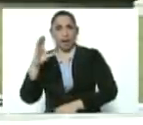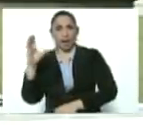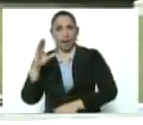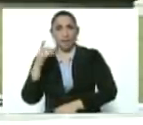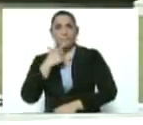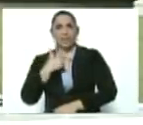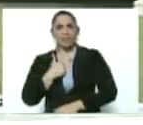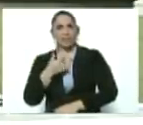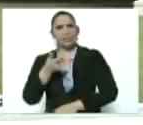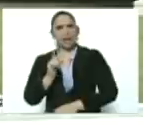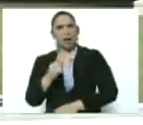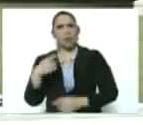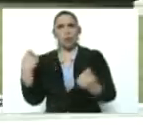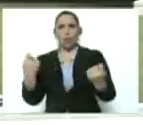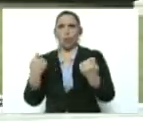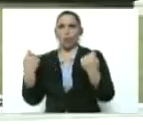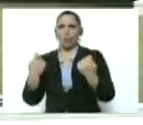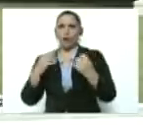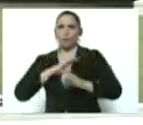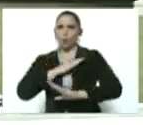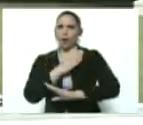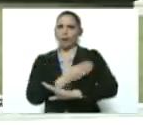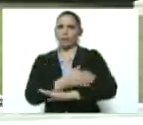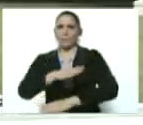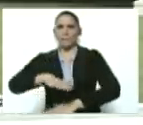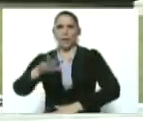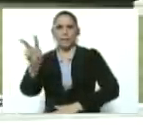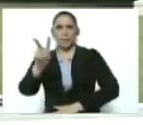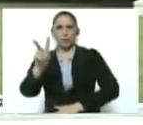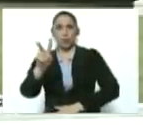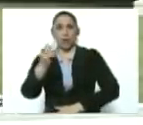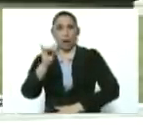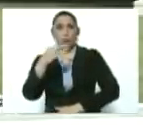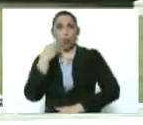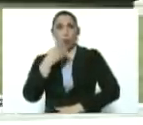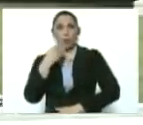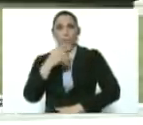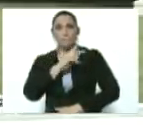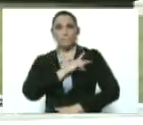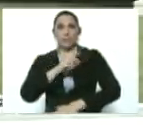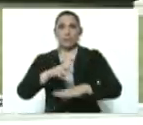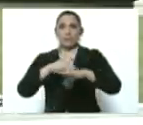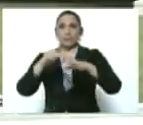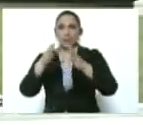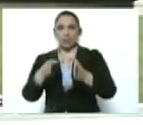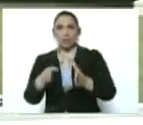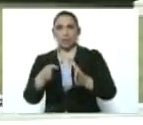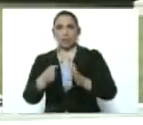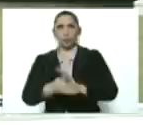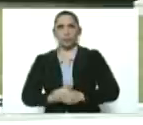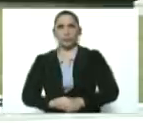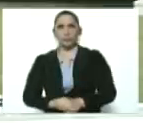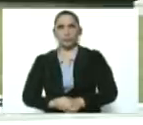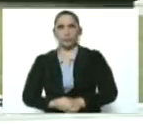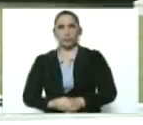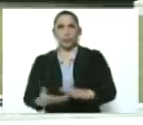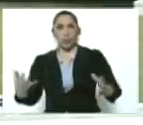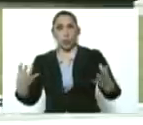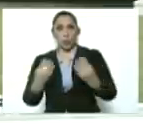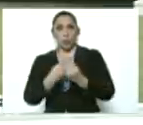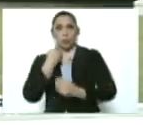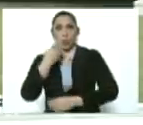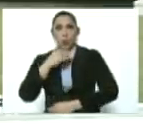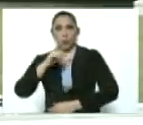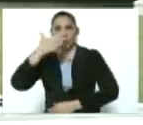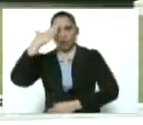me dicen que están en una jornada intensa en plaza venezuela y hay un joven viceministros radio rodríguez junto a un joven